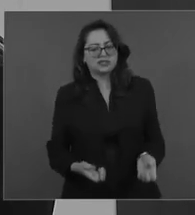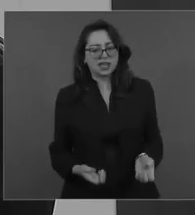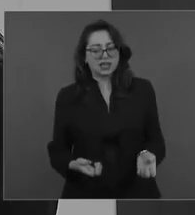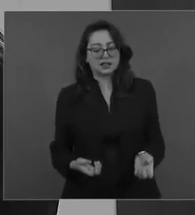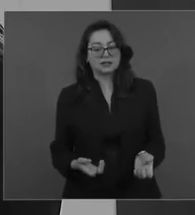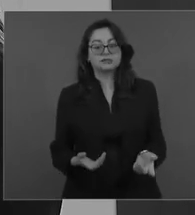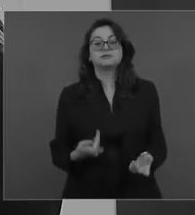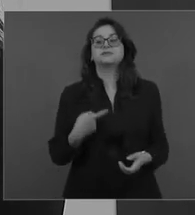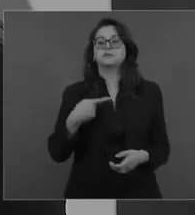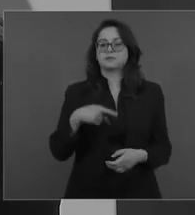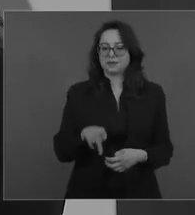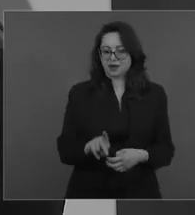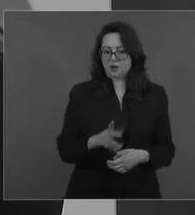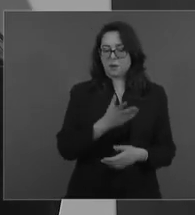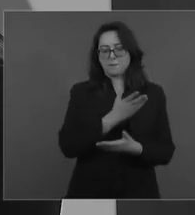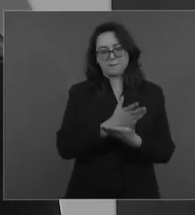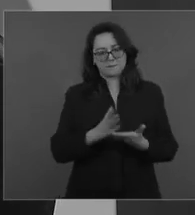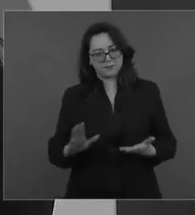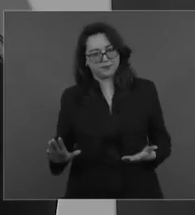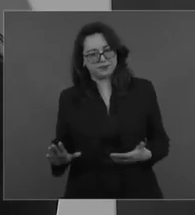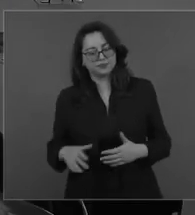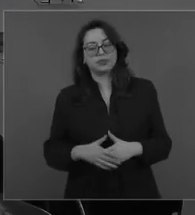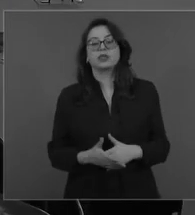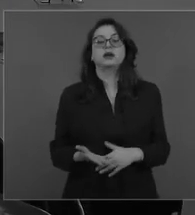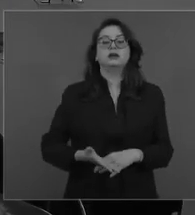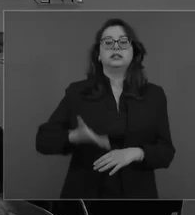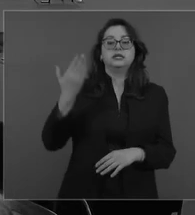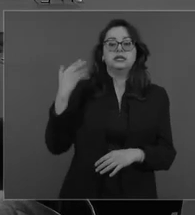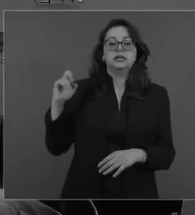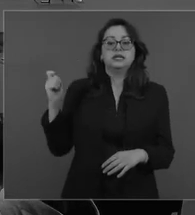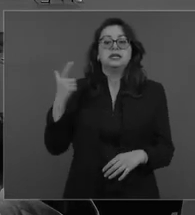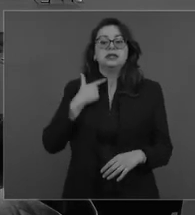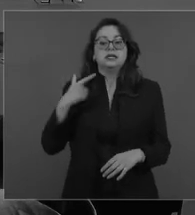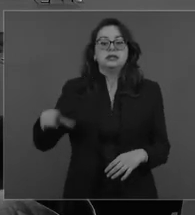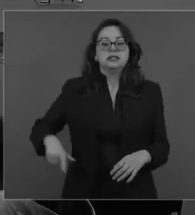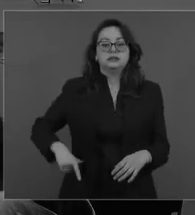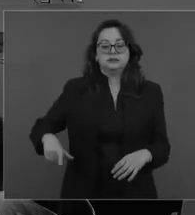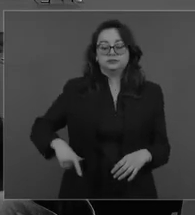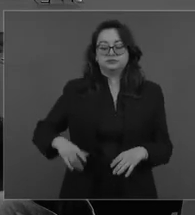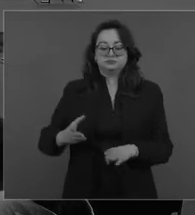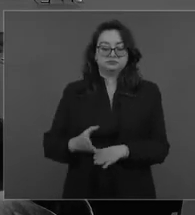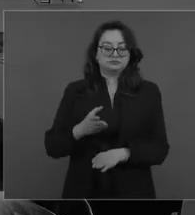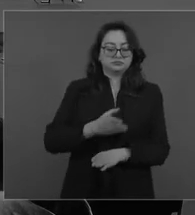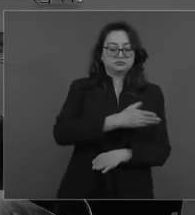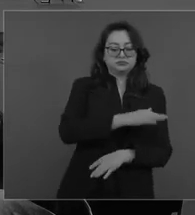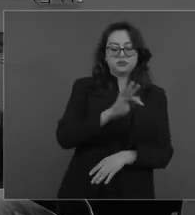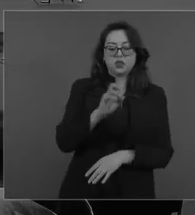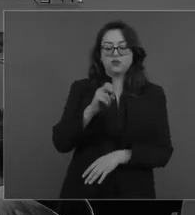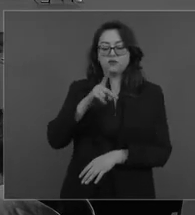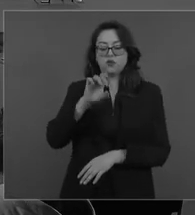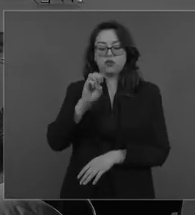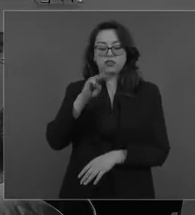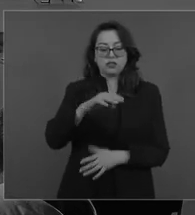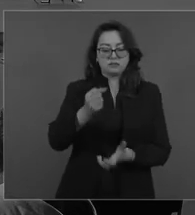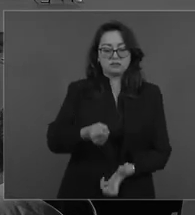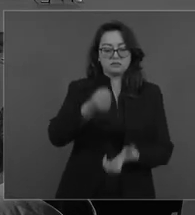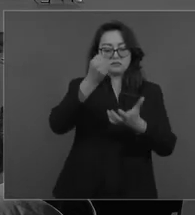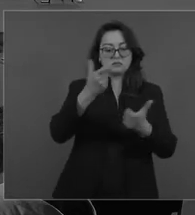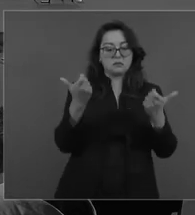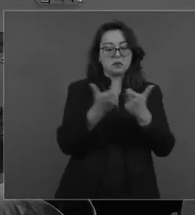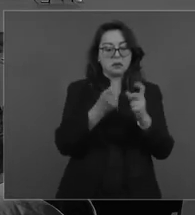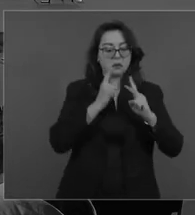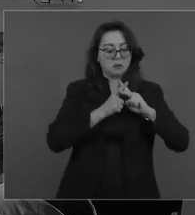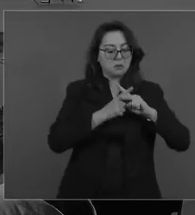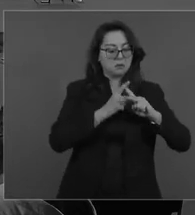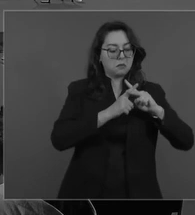la siguiente gráfica, en sexenios pasados los recursos del Fonden no representaban ni una tercera parte de